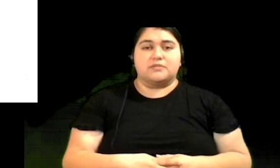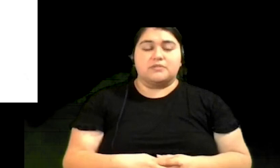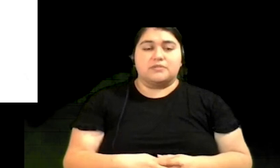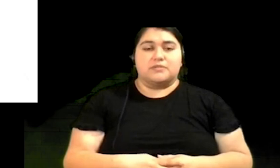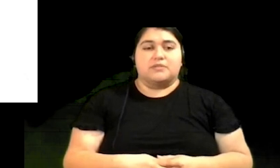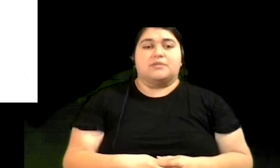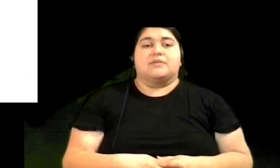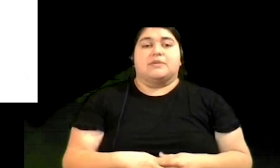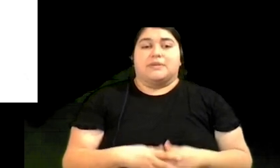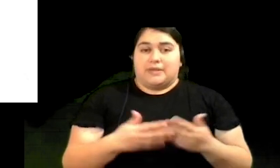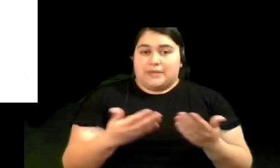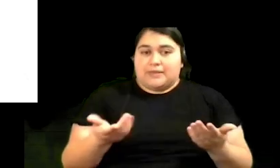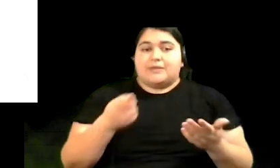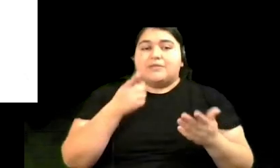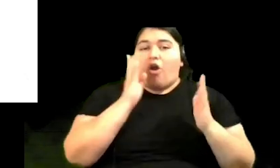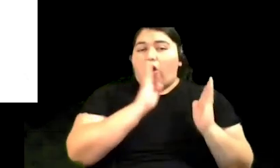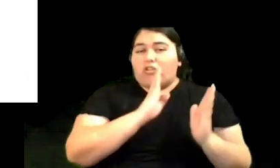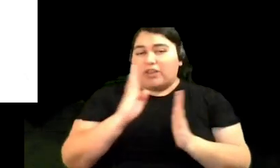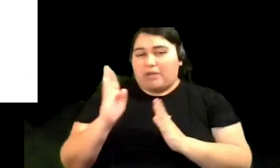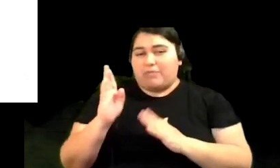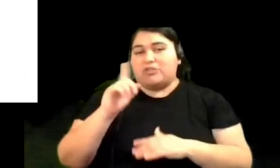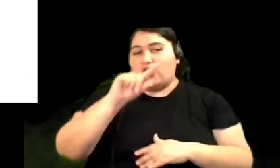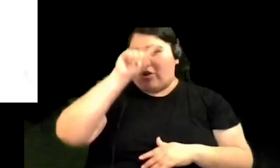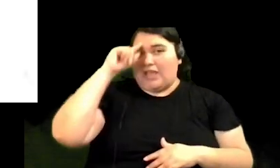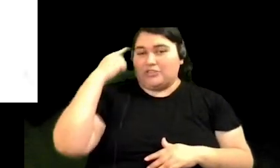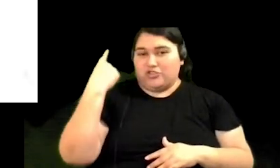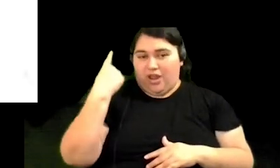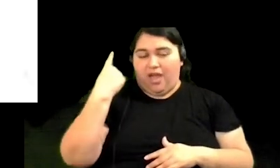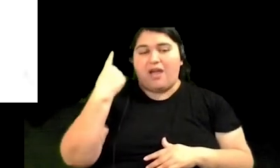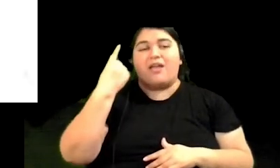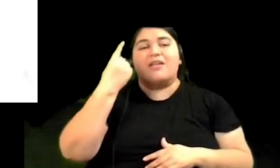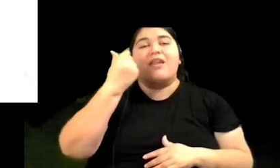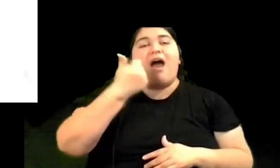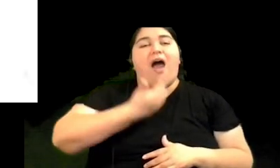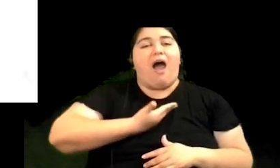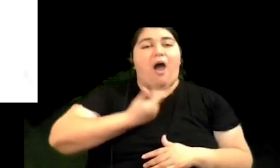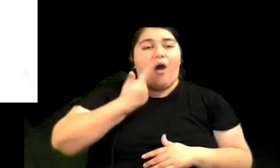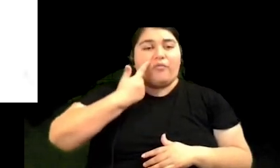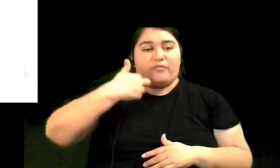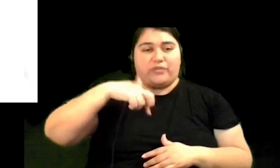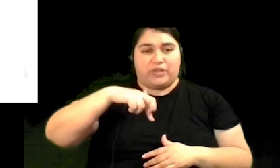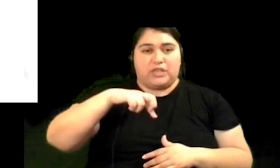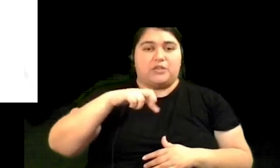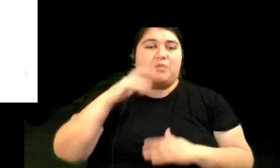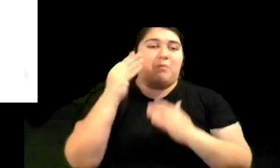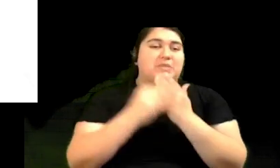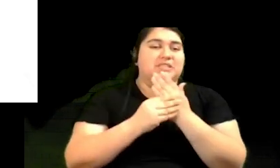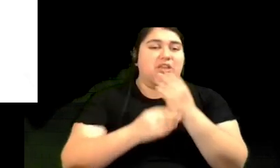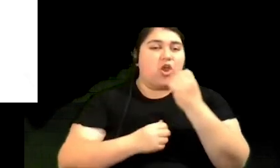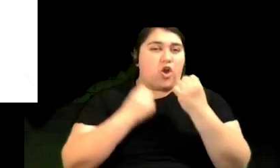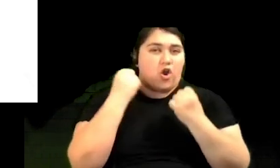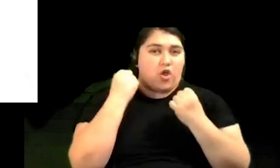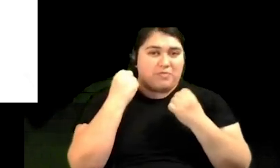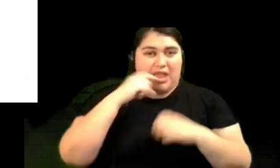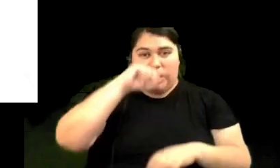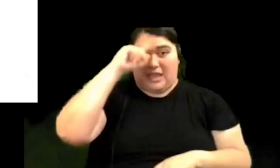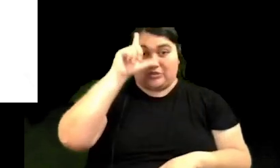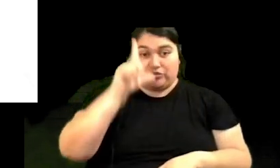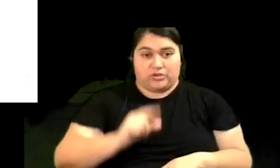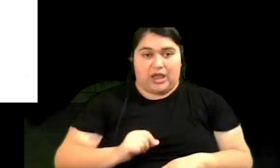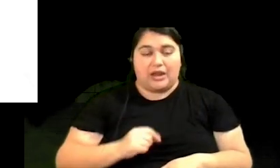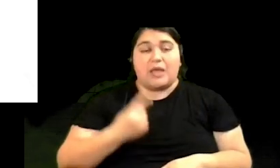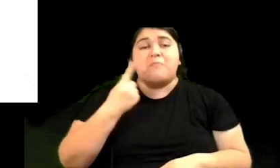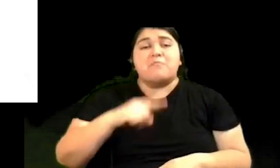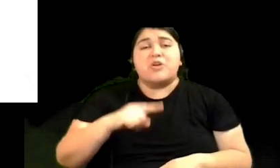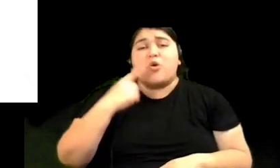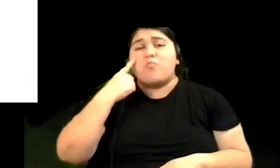Bueno, vemos así el ordenamiento de carácter nacional de nuestra FIP, de nuestro Ministerio de Economía, o sea, a nivel nacional. ¿Qué pasa en los